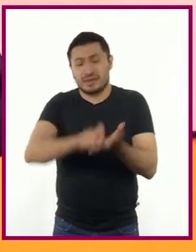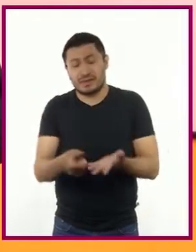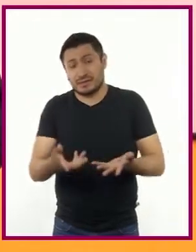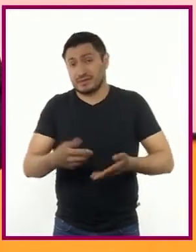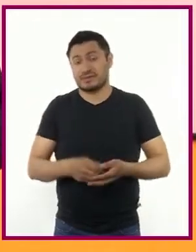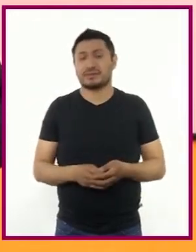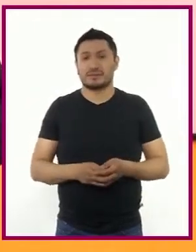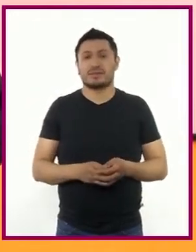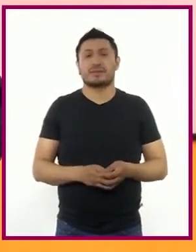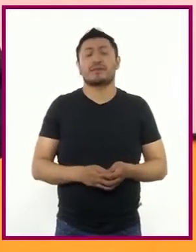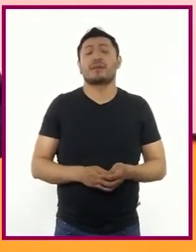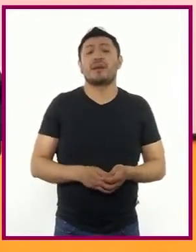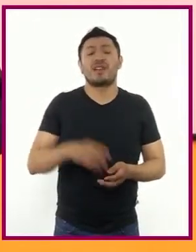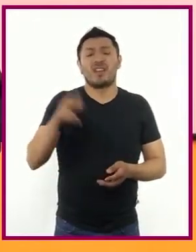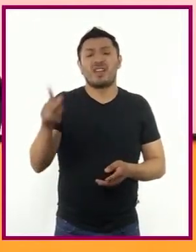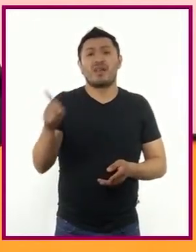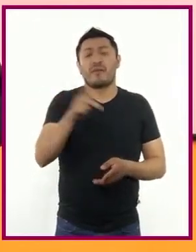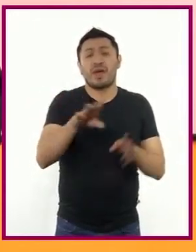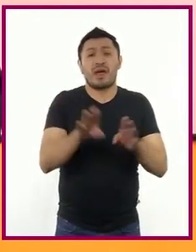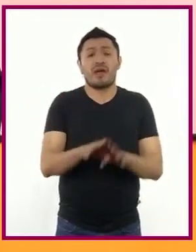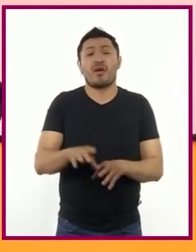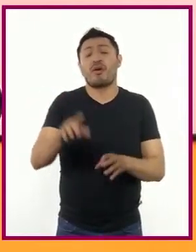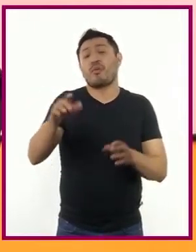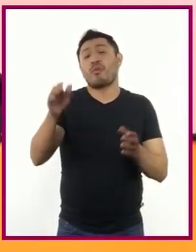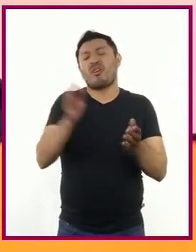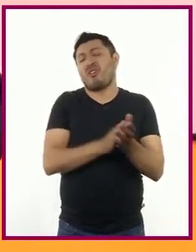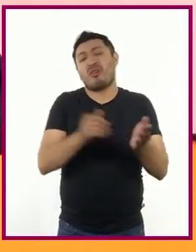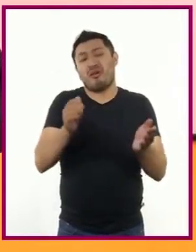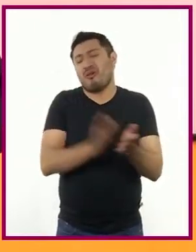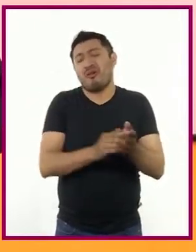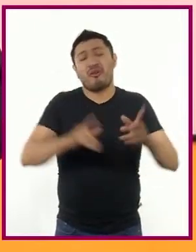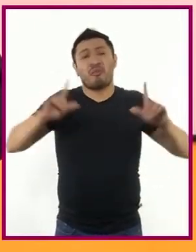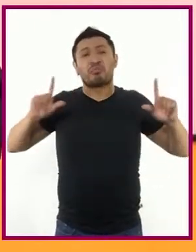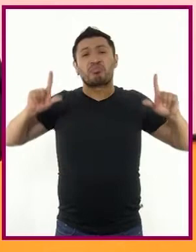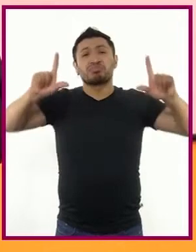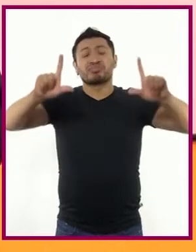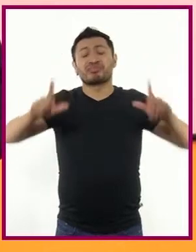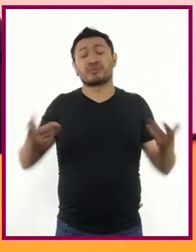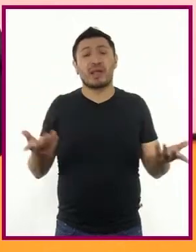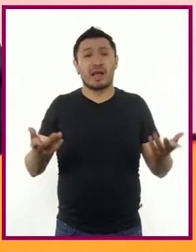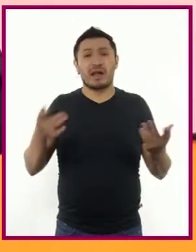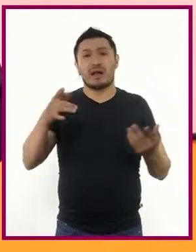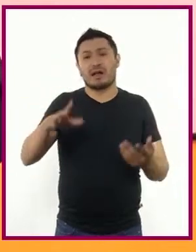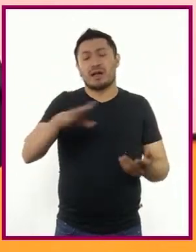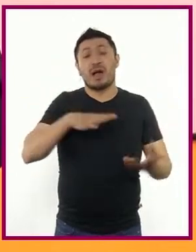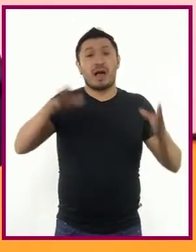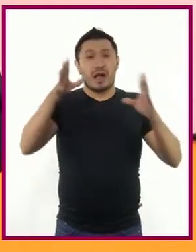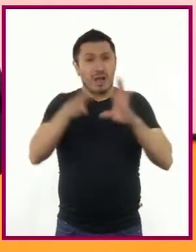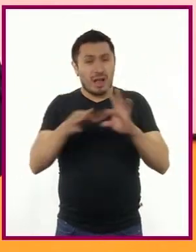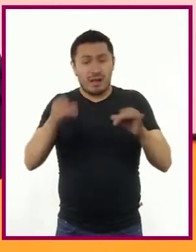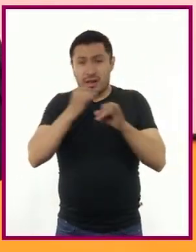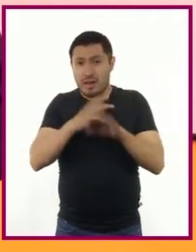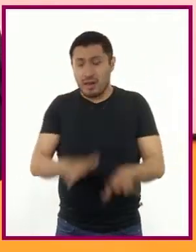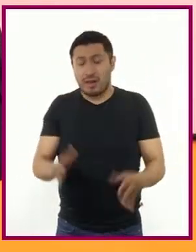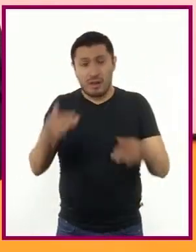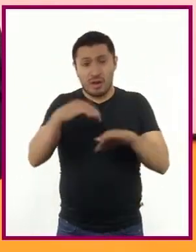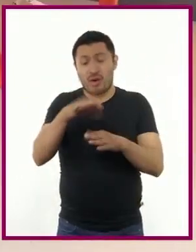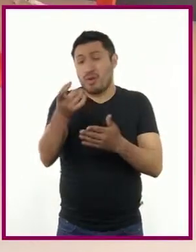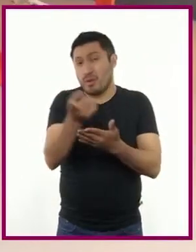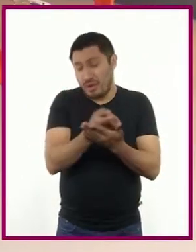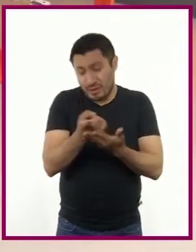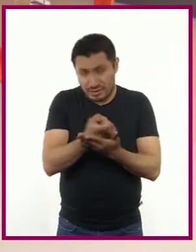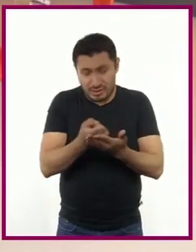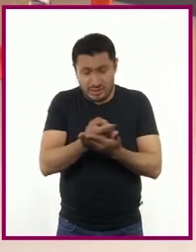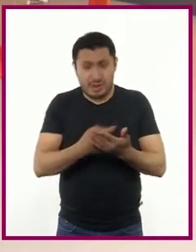compilación, semejantes a una lámina de papelería, que nos permitirán relacionar la información obtenida con